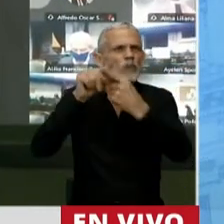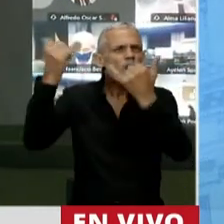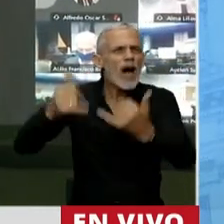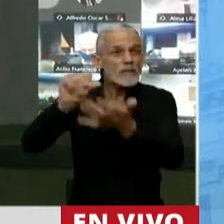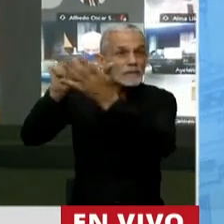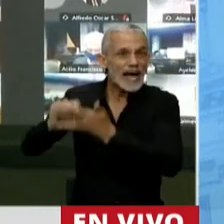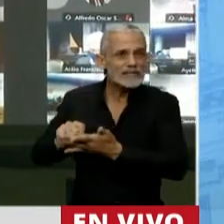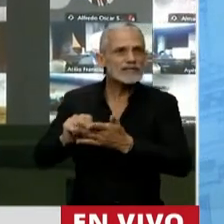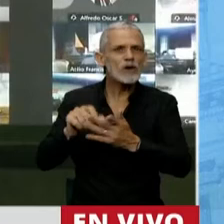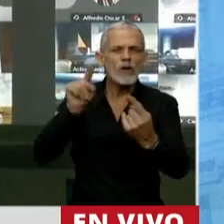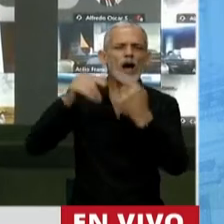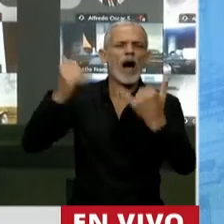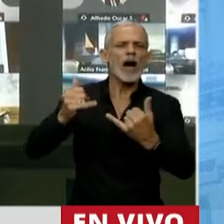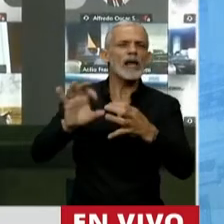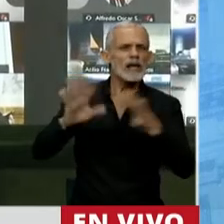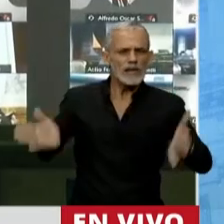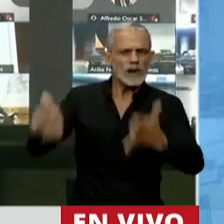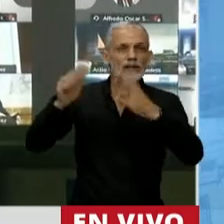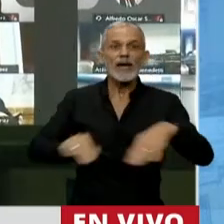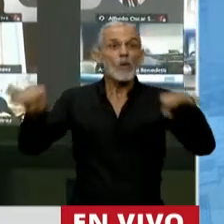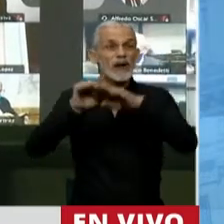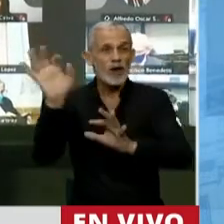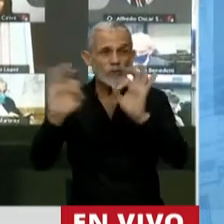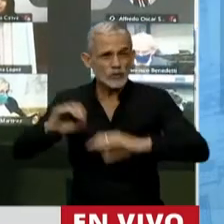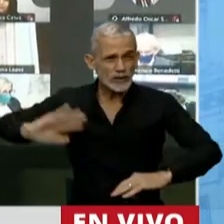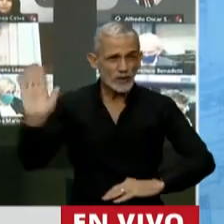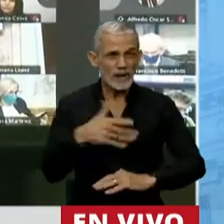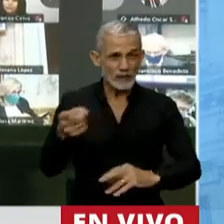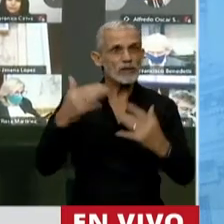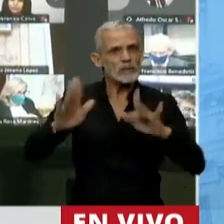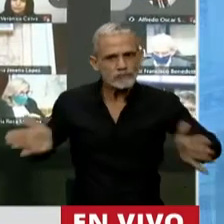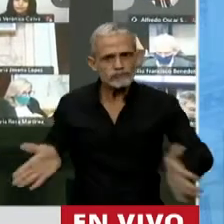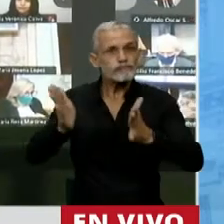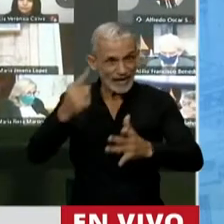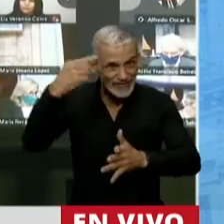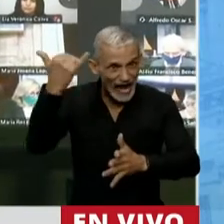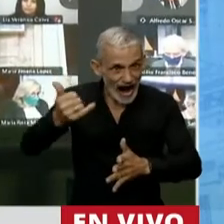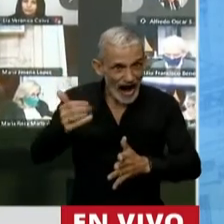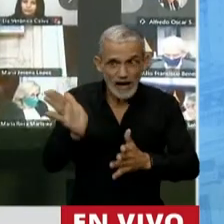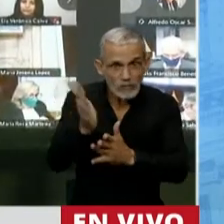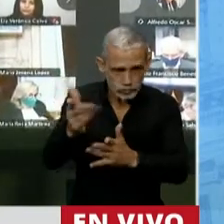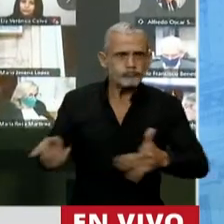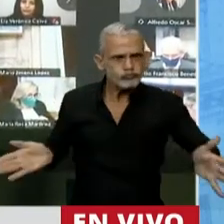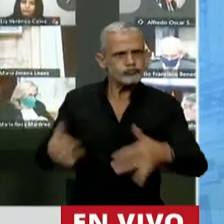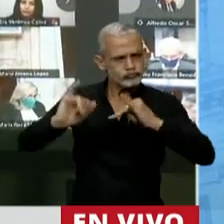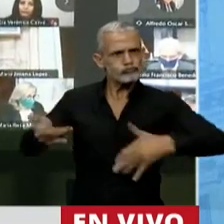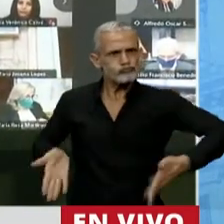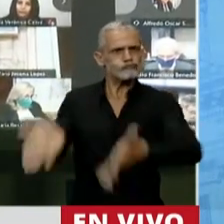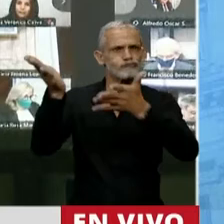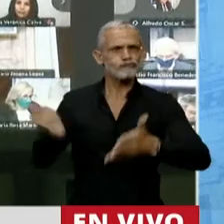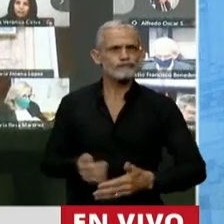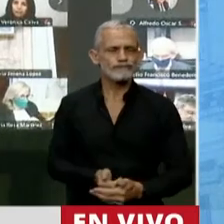que tienen esos países es de la libertad, la igualdad de oportunidades y el incentivo a los emprendedores. Y para cerrar, señor